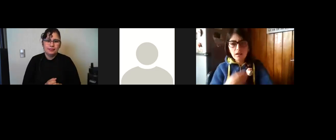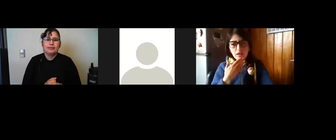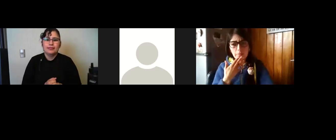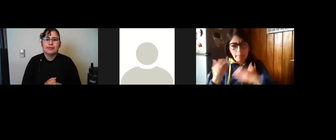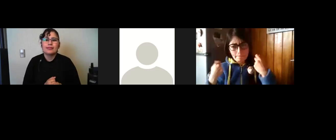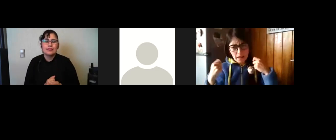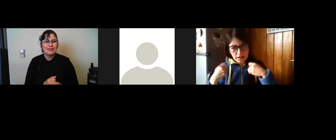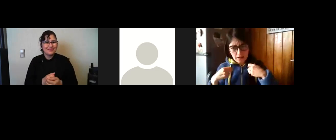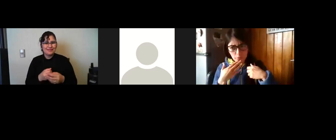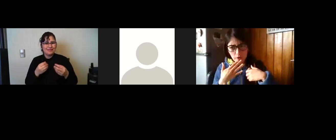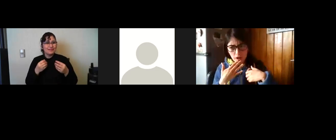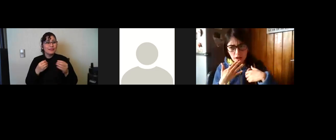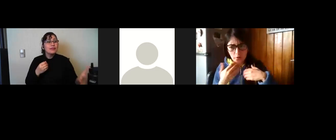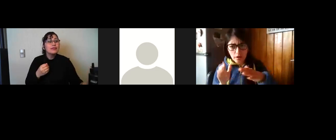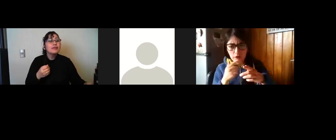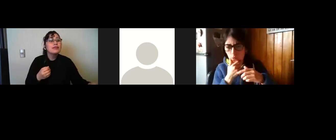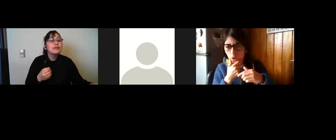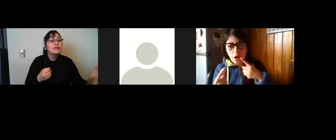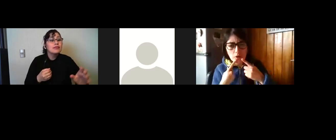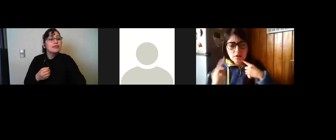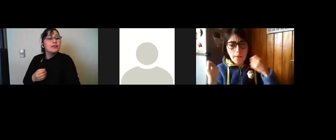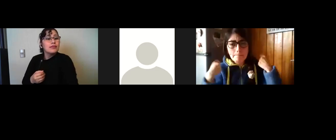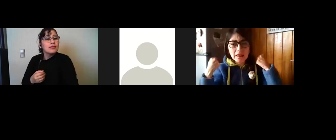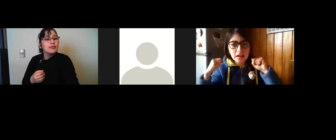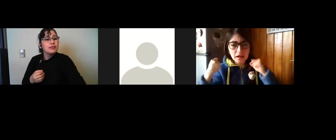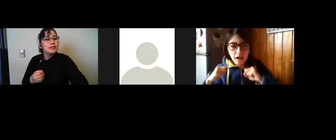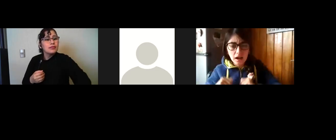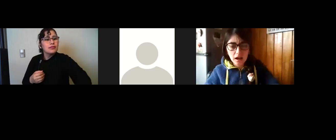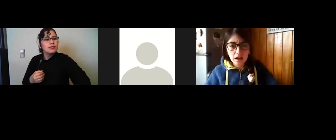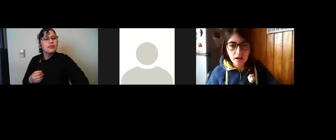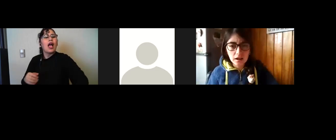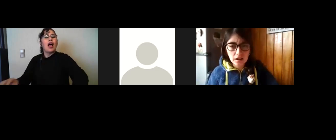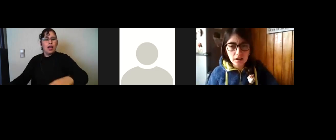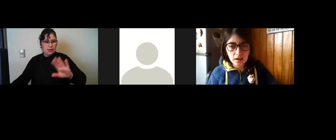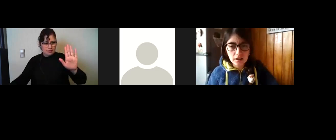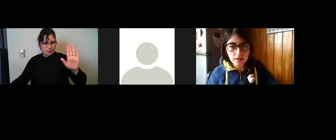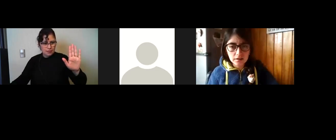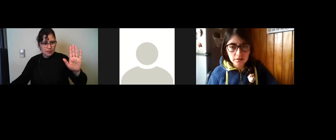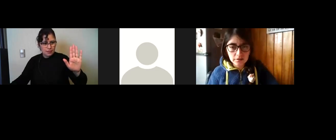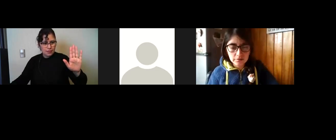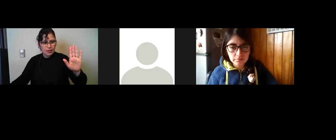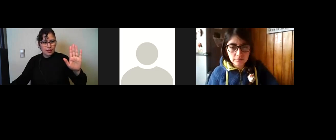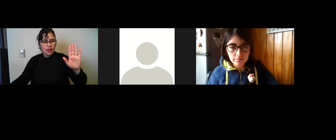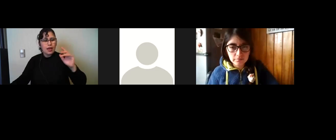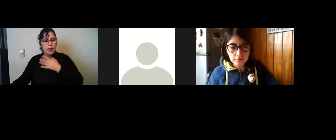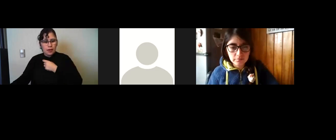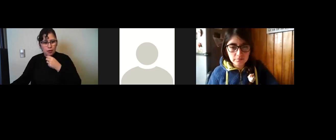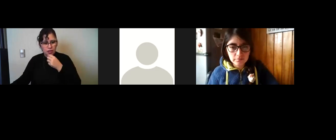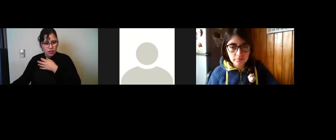Que tengan una buena tarde.